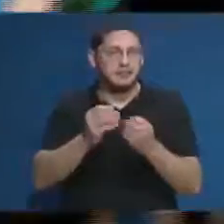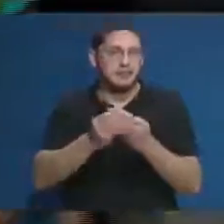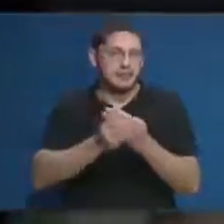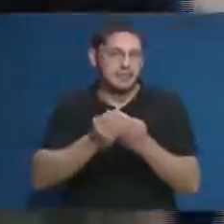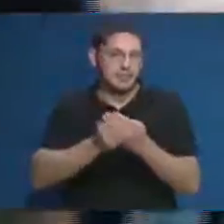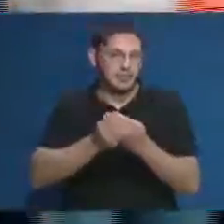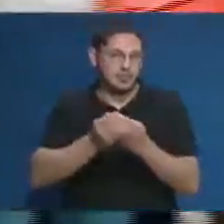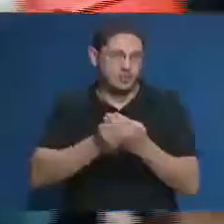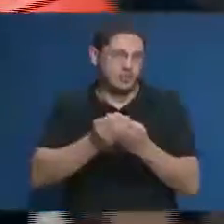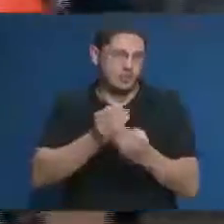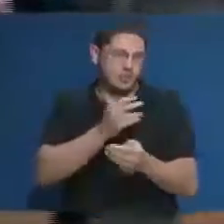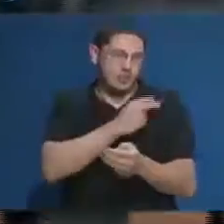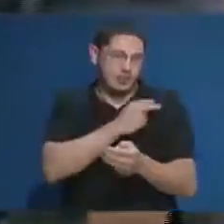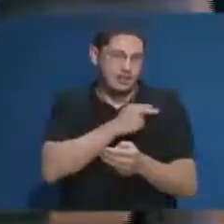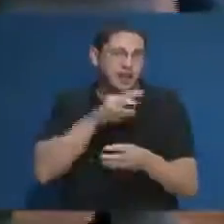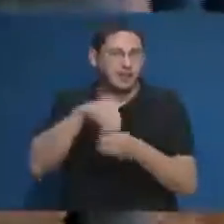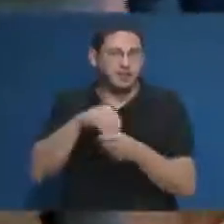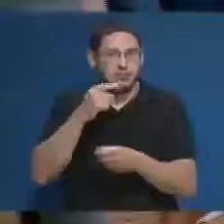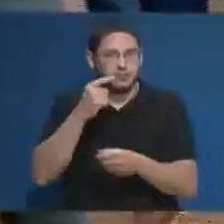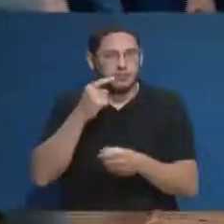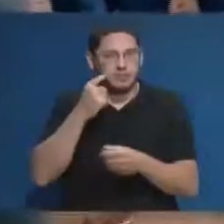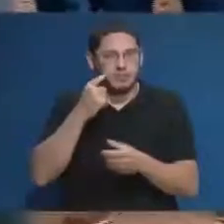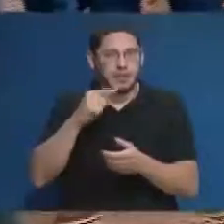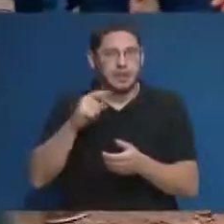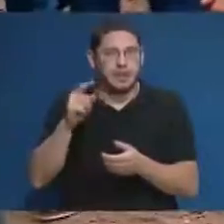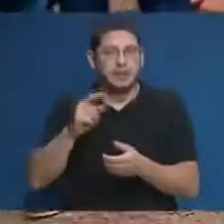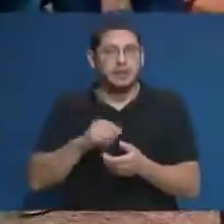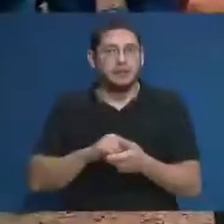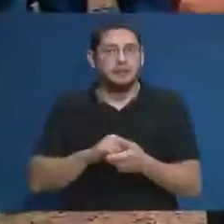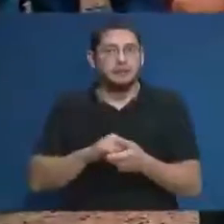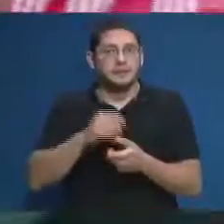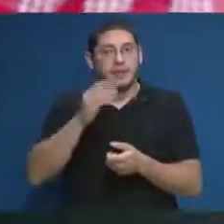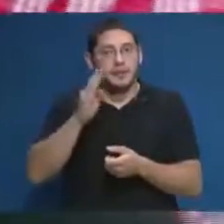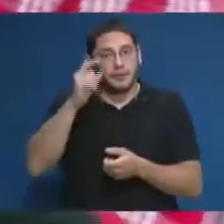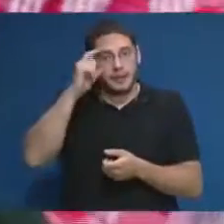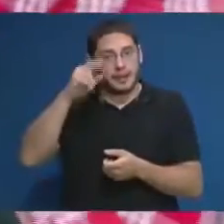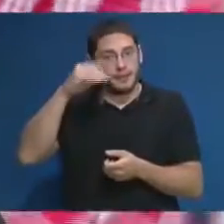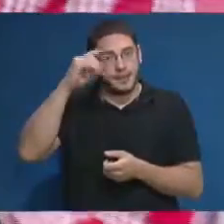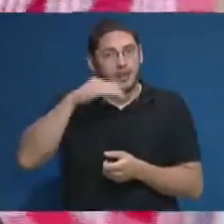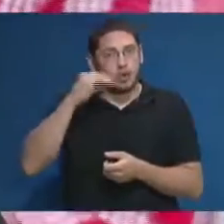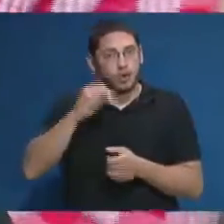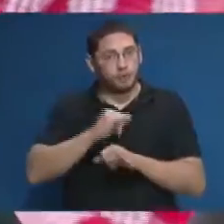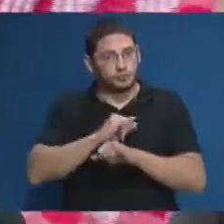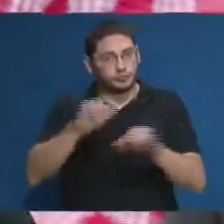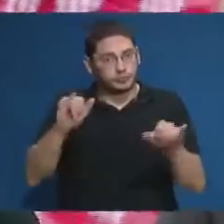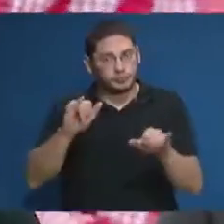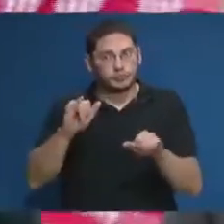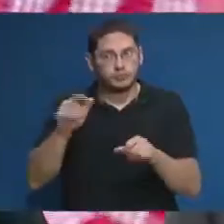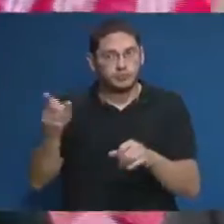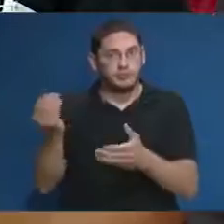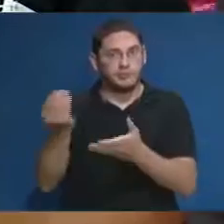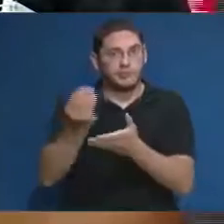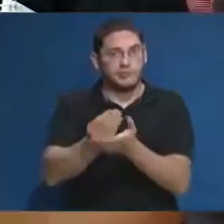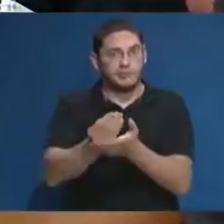comuna. Lo presentó el propio jefe comunal, Alejandro Bermejo, quien aseguró además que le brindará su apoyo en la